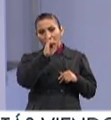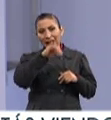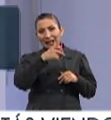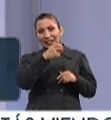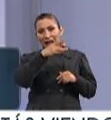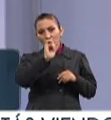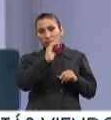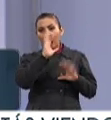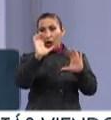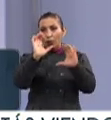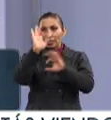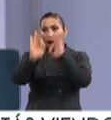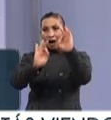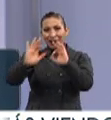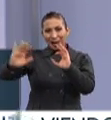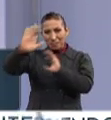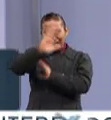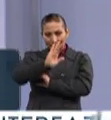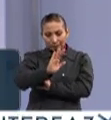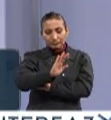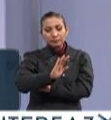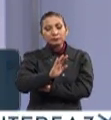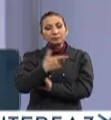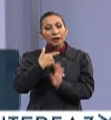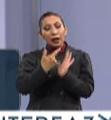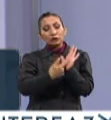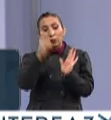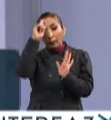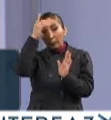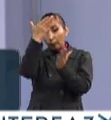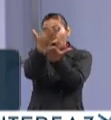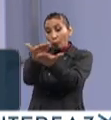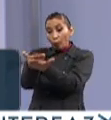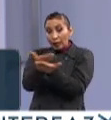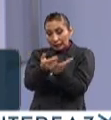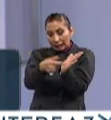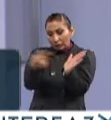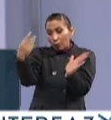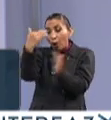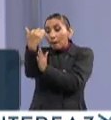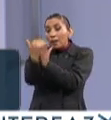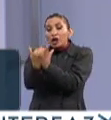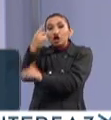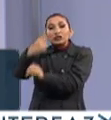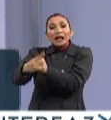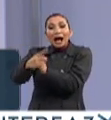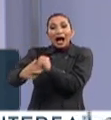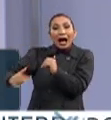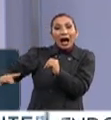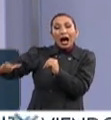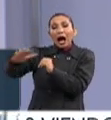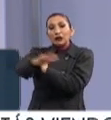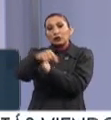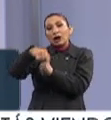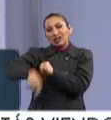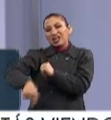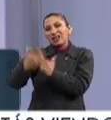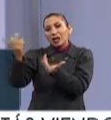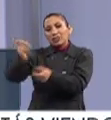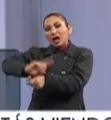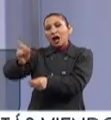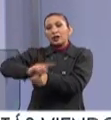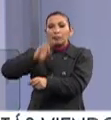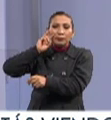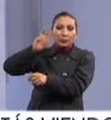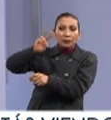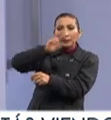ingenieros ambientales es que presenten propuestas que vayan a disminuir los efectos que tenemos en nuestro día a